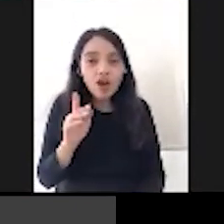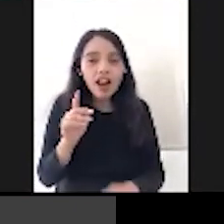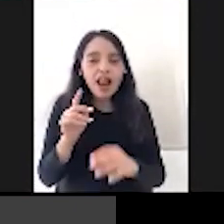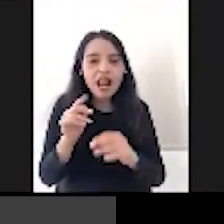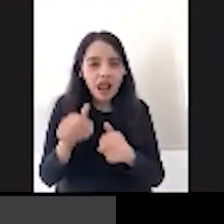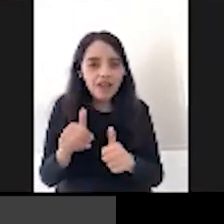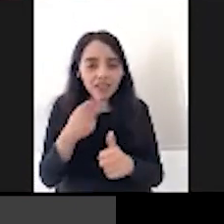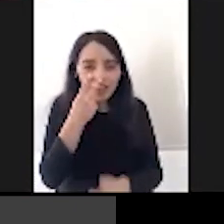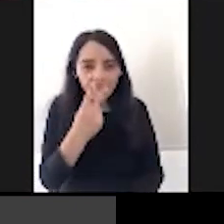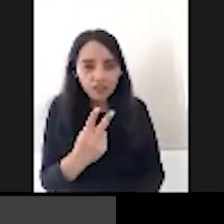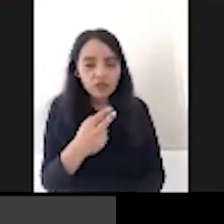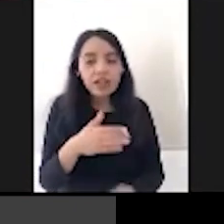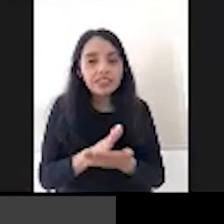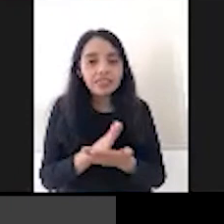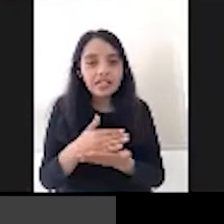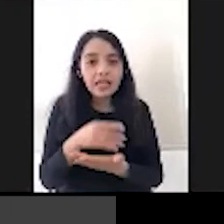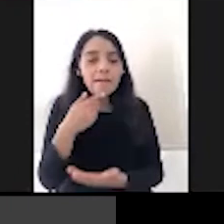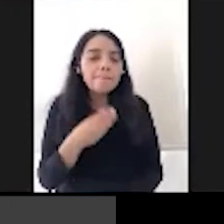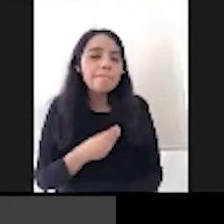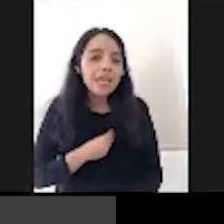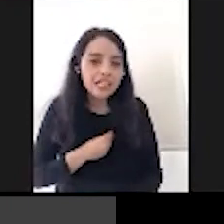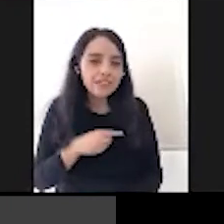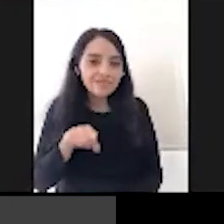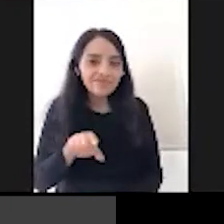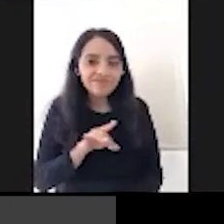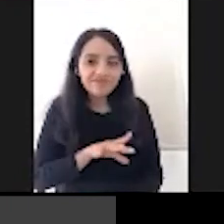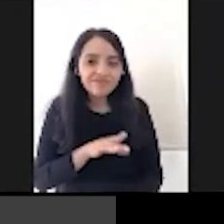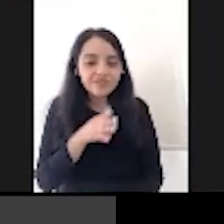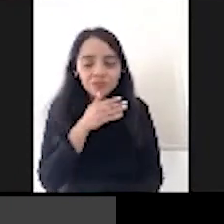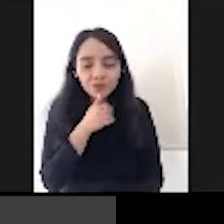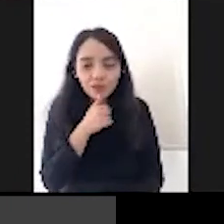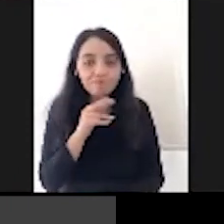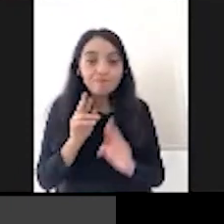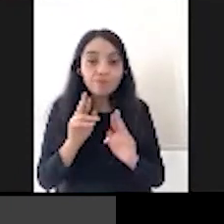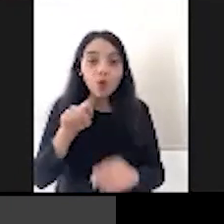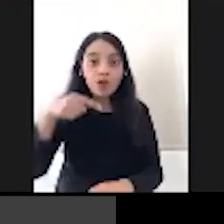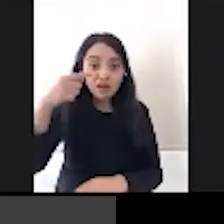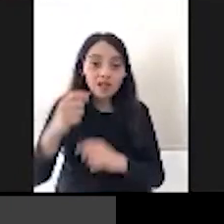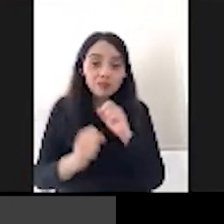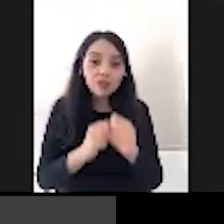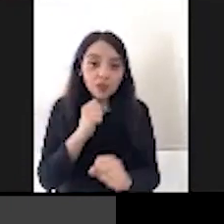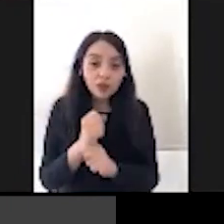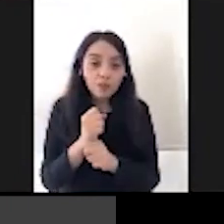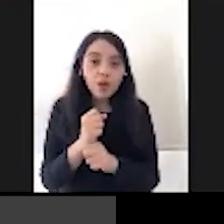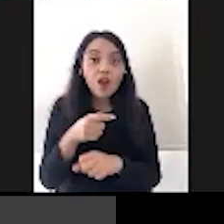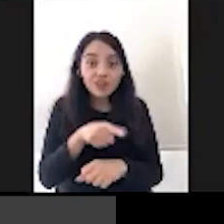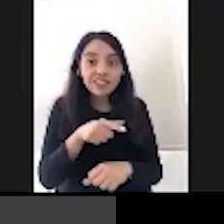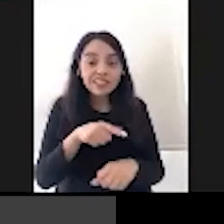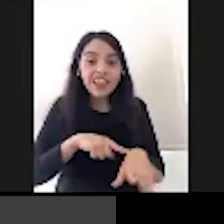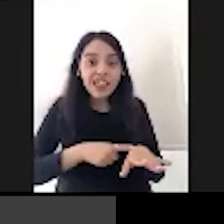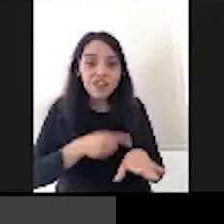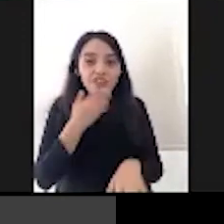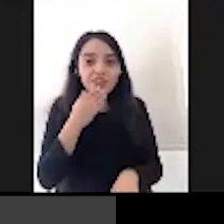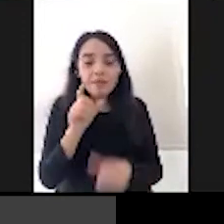estrategia. Lamentablemente esto todavía no lo tenemos acá. Yo espero que en los próximos años esté no solo el equipo, sino que gente capacitada